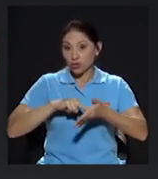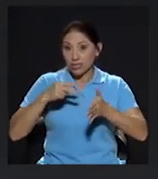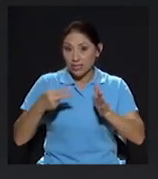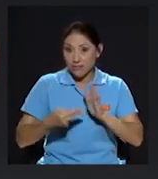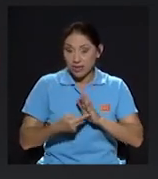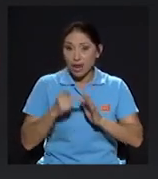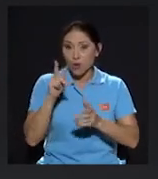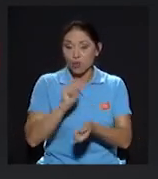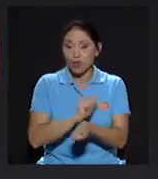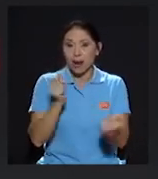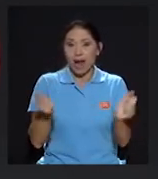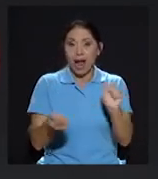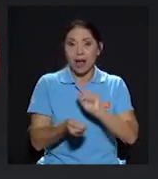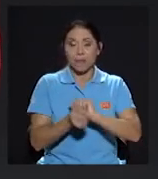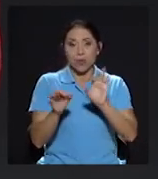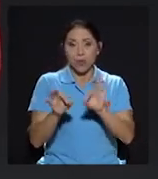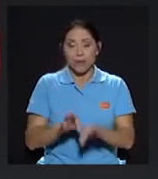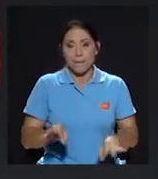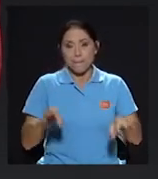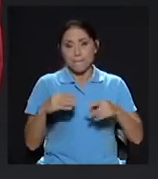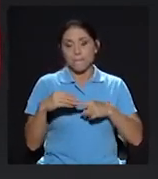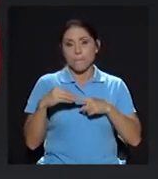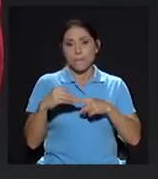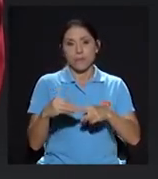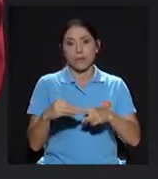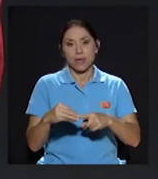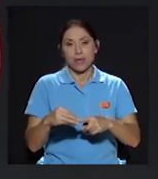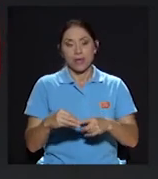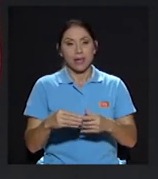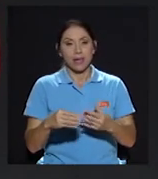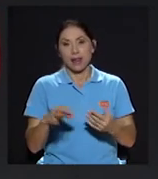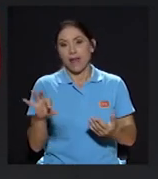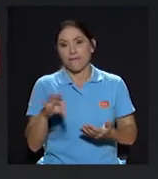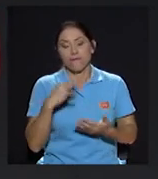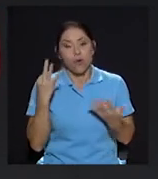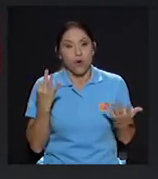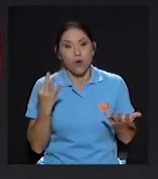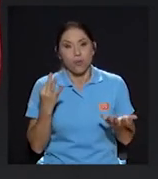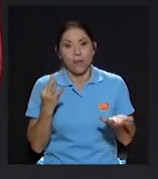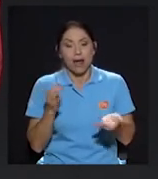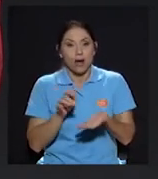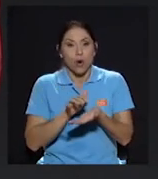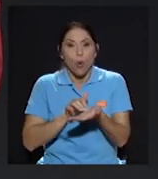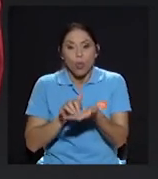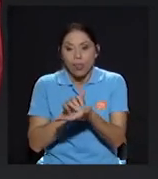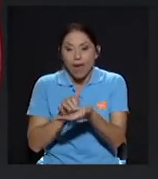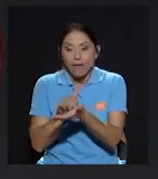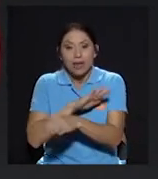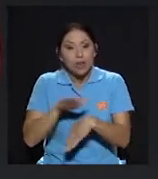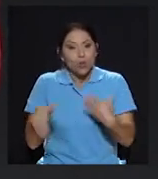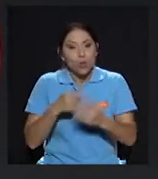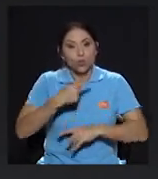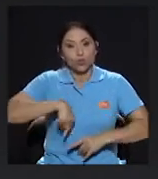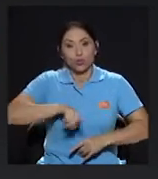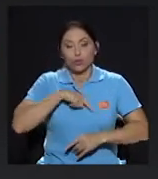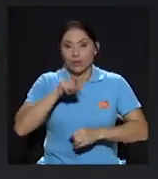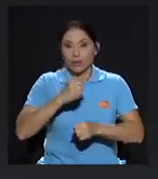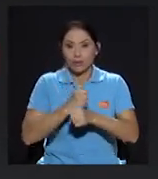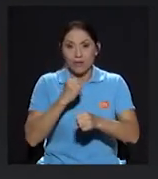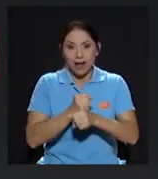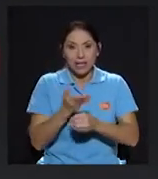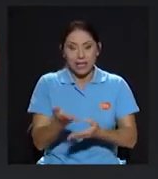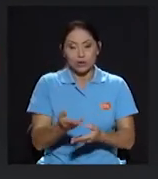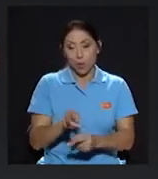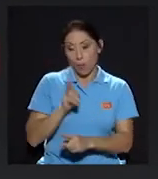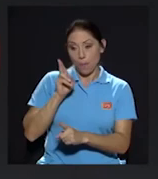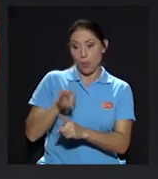también en la forma contable todos tenemos que trabajar en eso la propia superintendencia bueno todas las